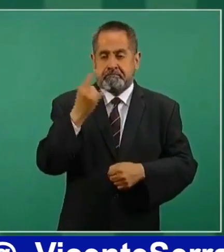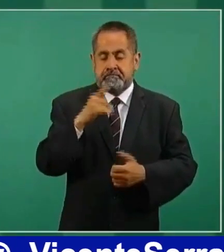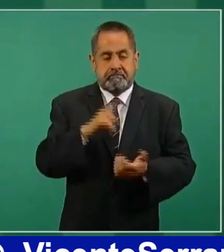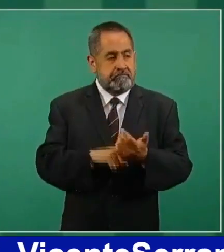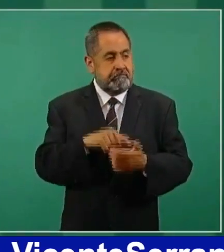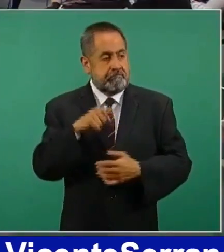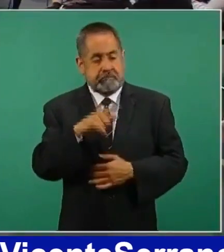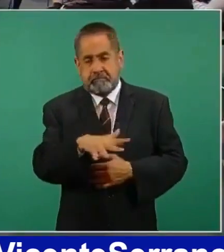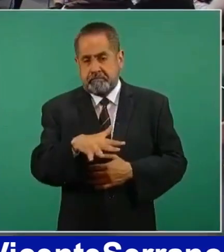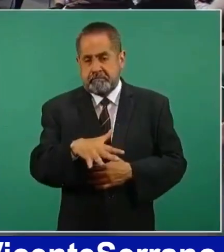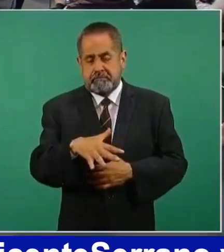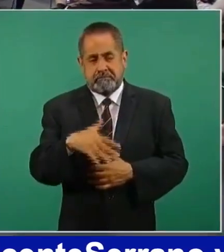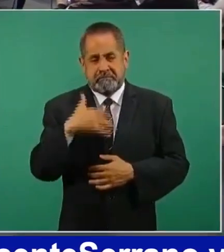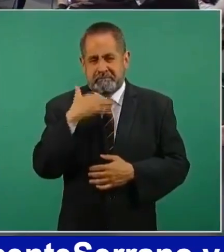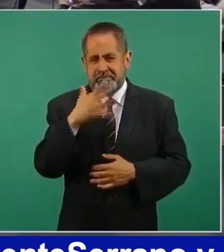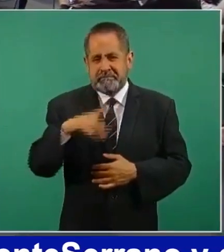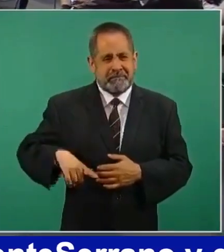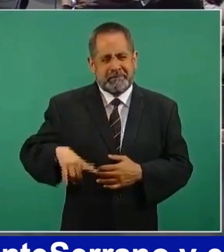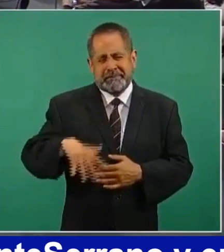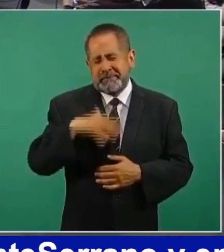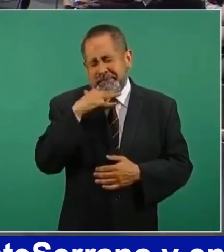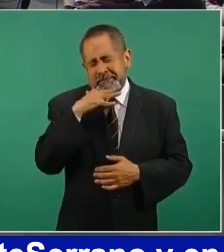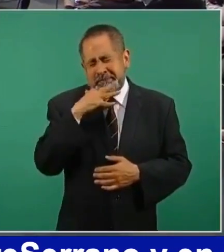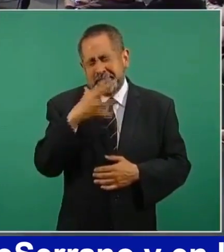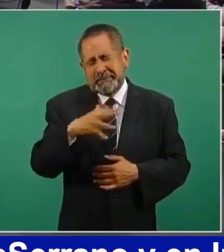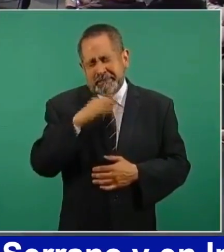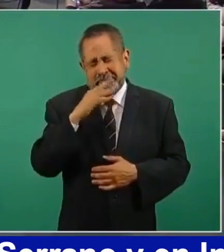gobierno que se distinguió por eso.